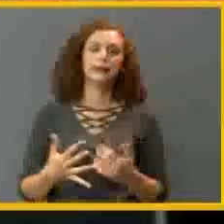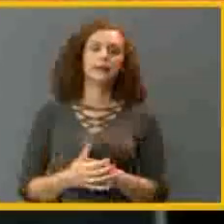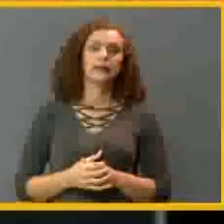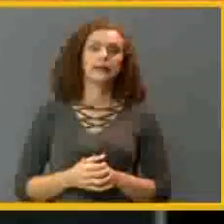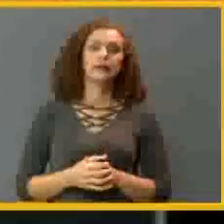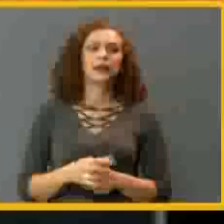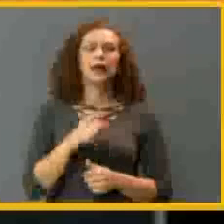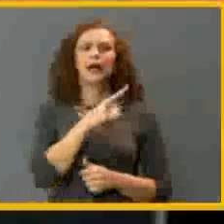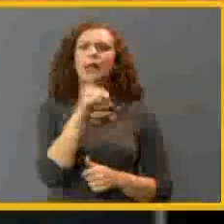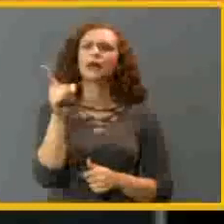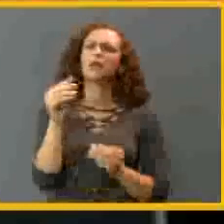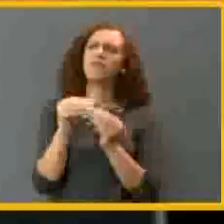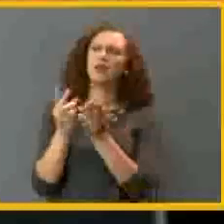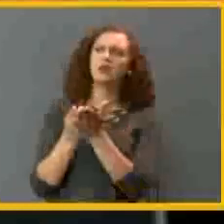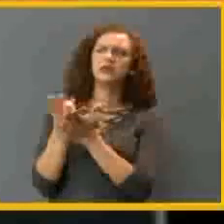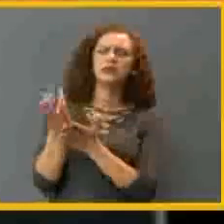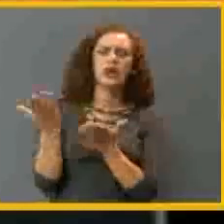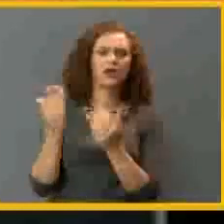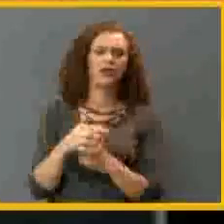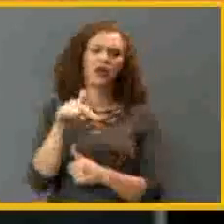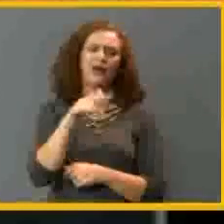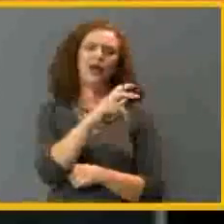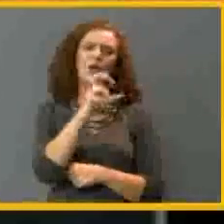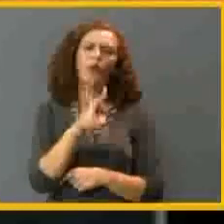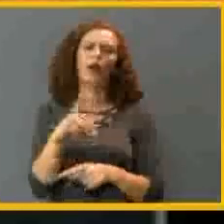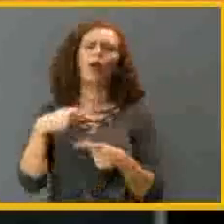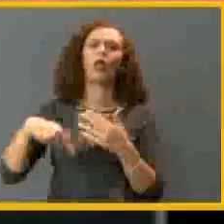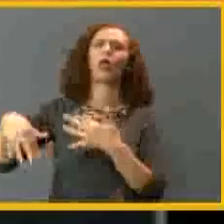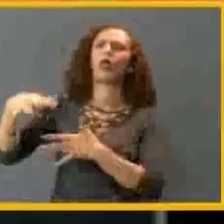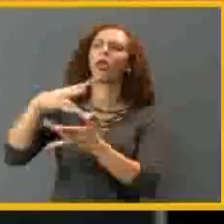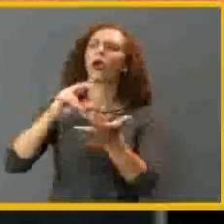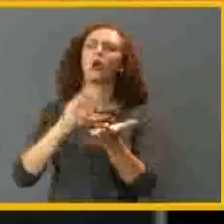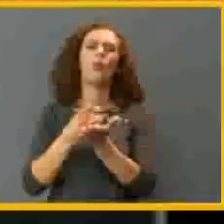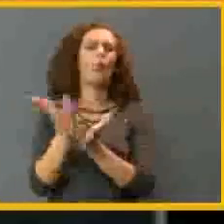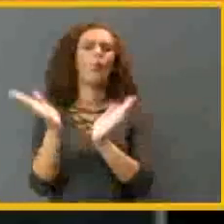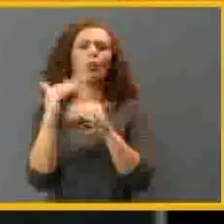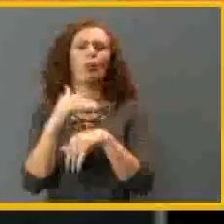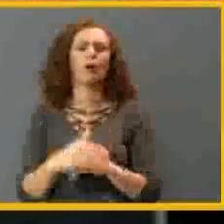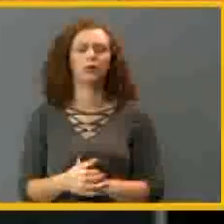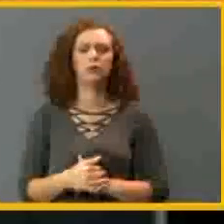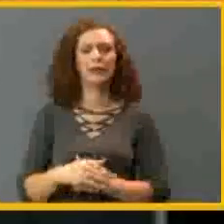que fueran un poco más sinceros. A veces aquí en Costa Rica le dan muchas vueltas a las cosas